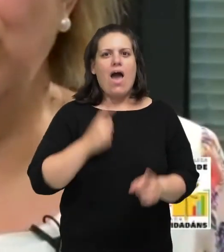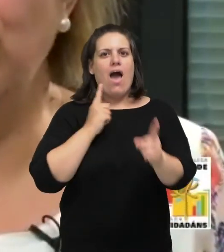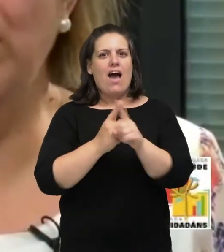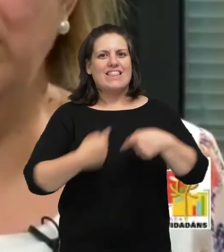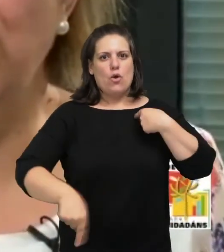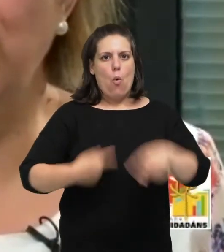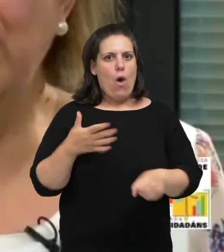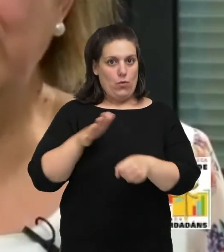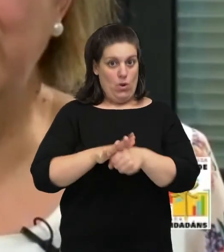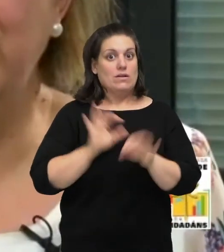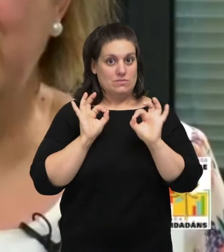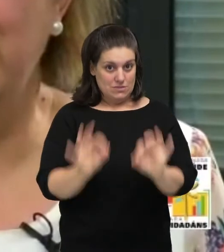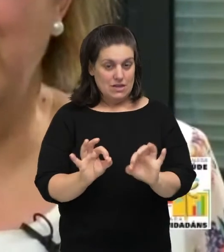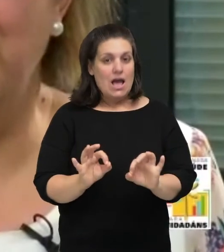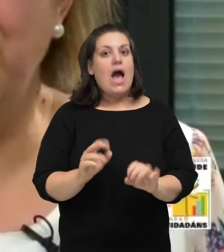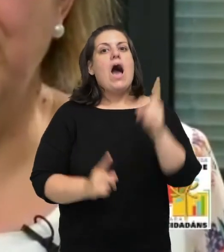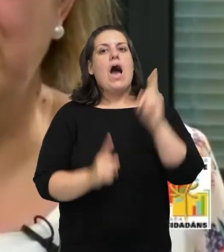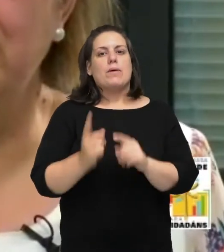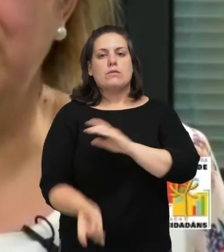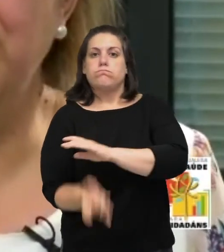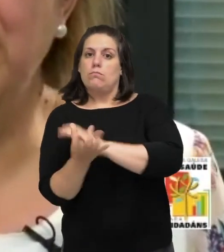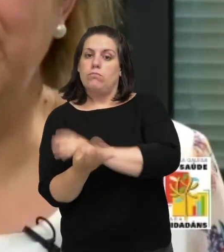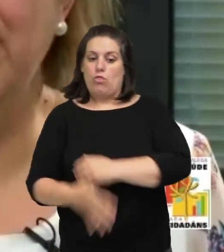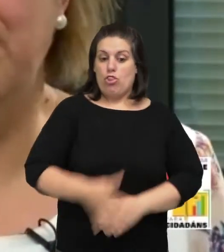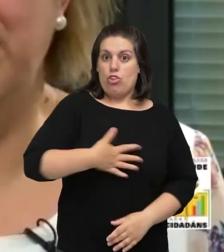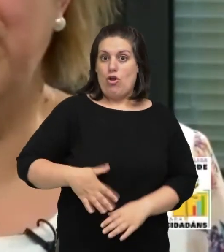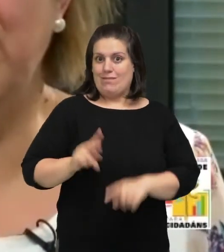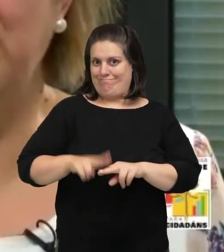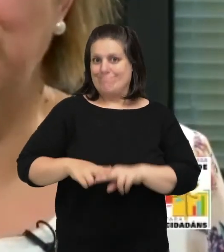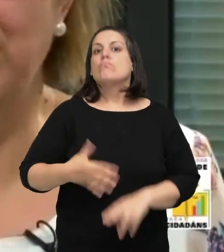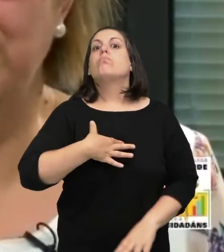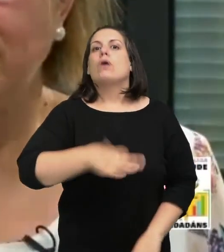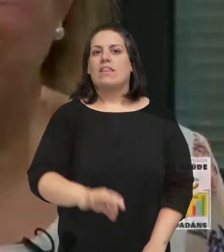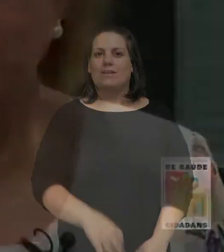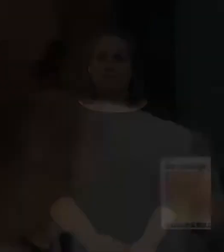inyectando un anticoagulante, a veces es inevitable que aparezcan hematomas.